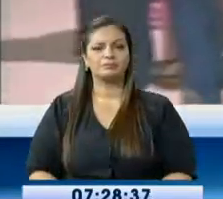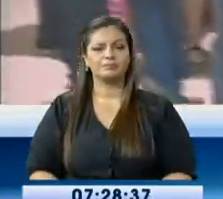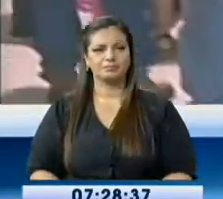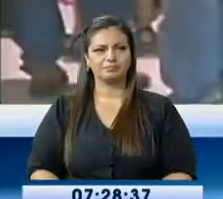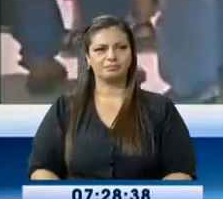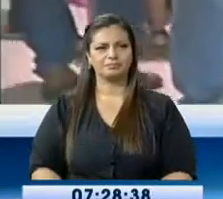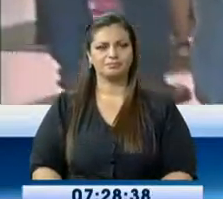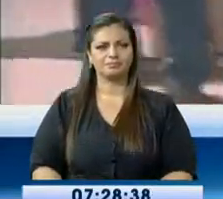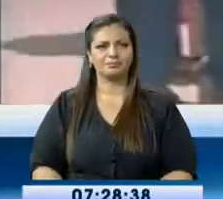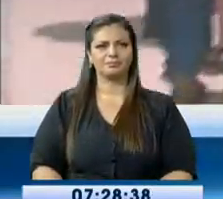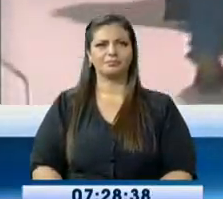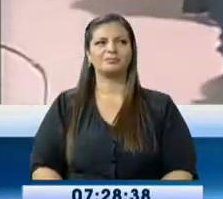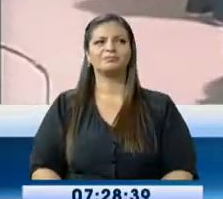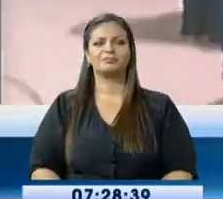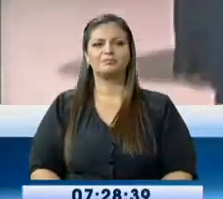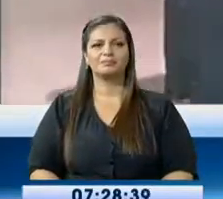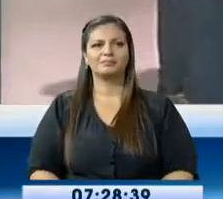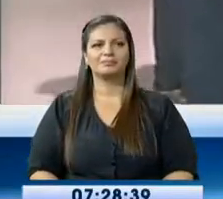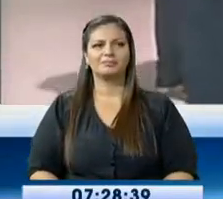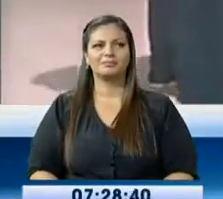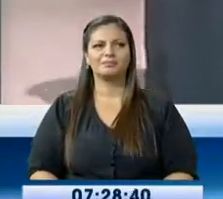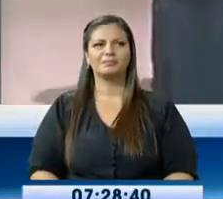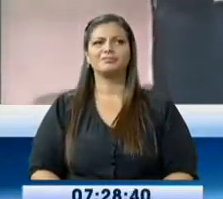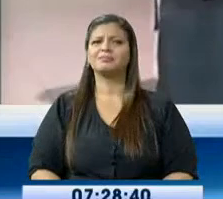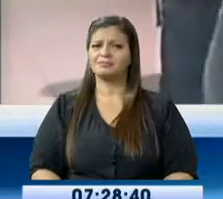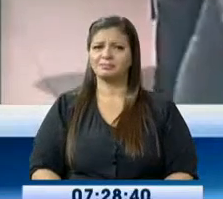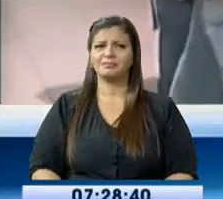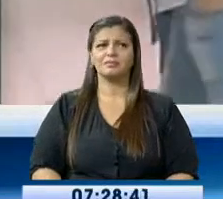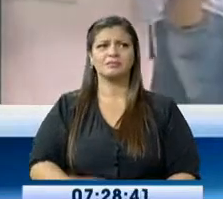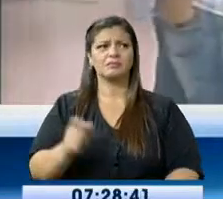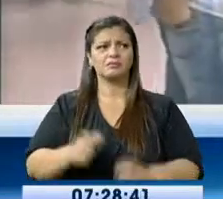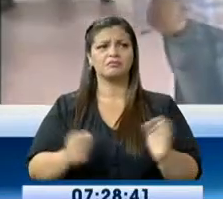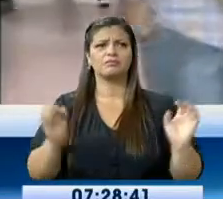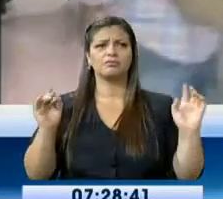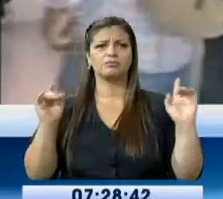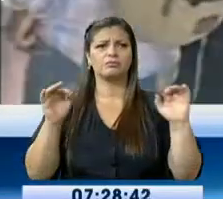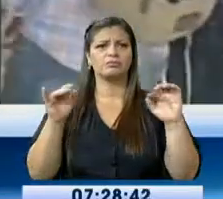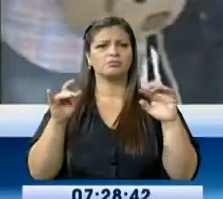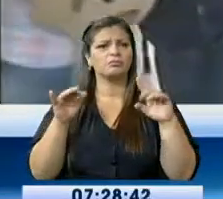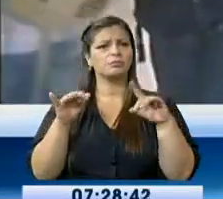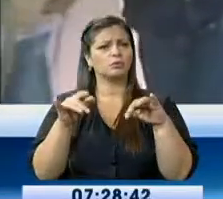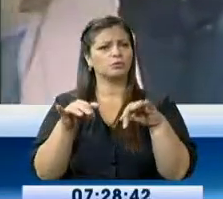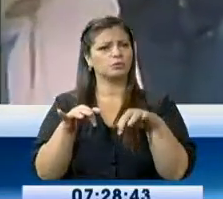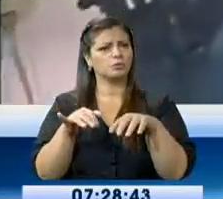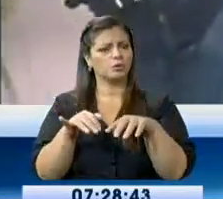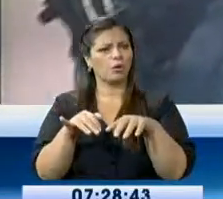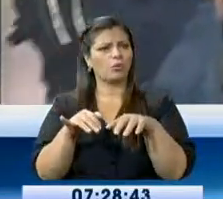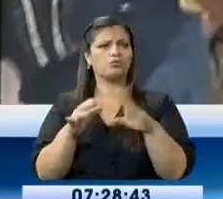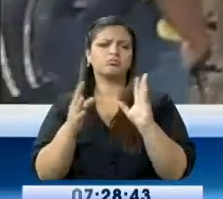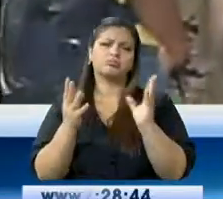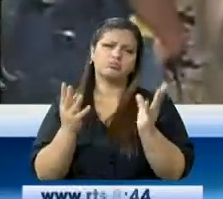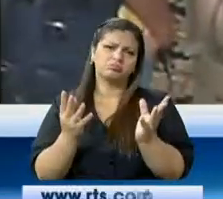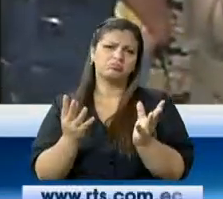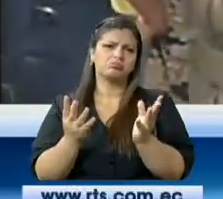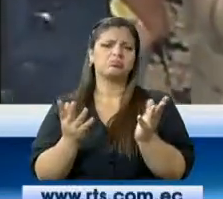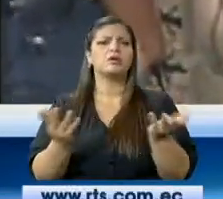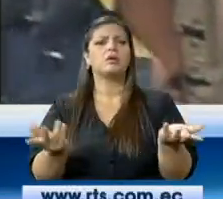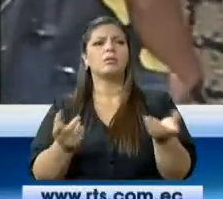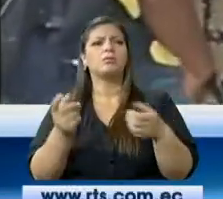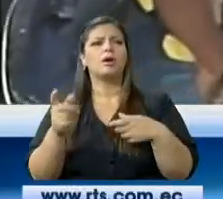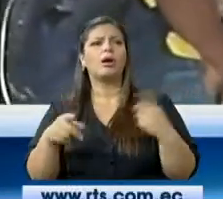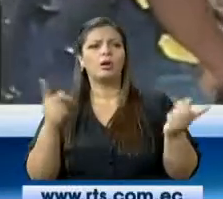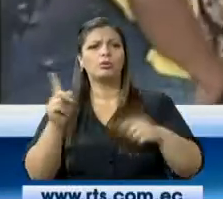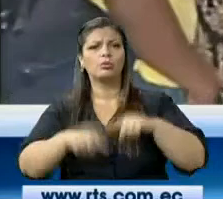Señor Jesús. Ya es... poco masiva la asistencia de personas hasta la terminal terrestre de Guayaquil. Muchos ya,